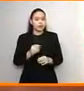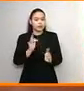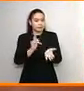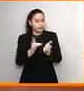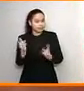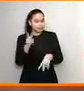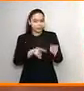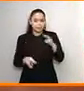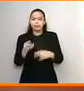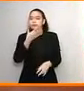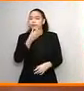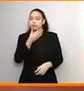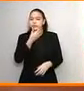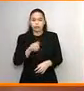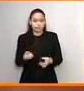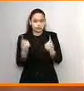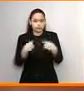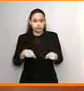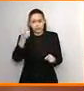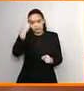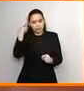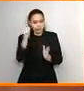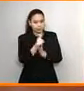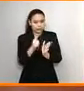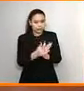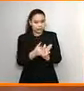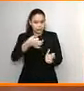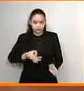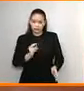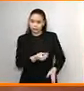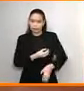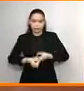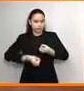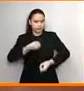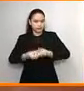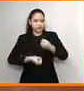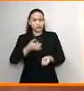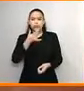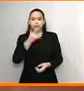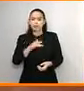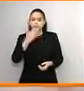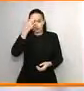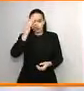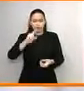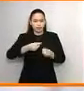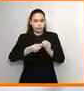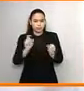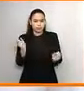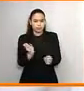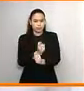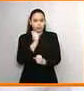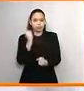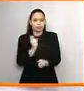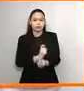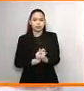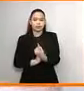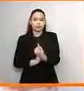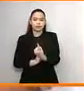la presencia de nuestro auditor que está para constatar cada uno de nuestros procesos. Suerte, porque conocemos el primer dígito